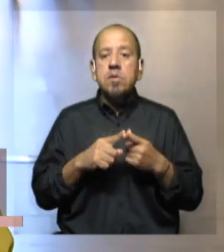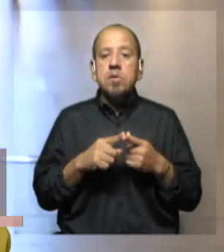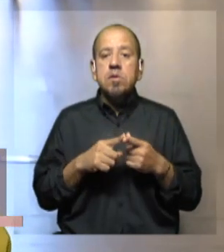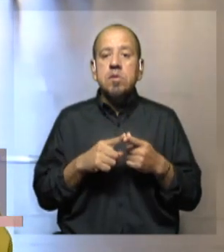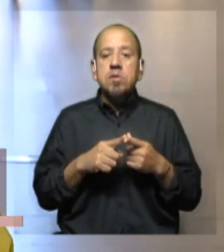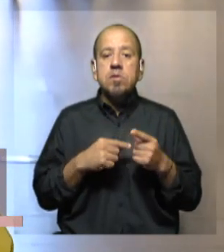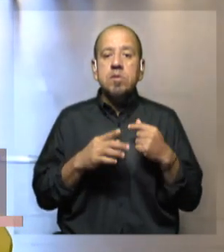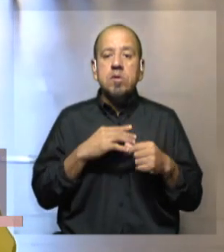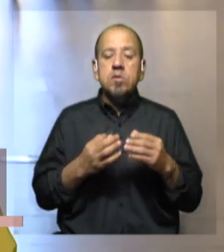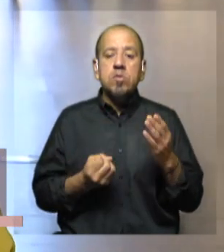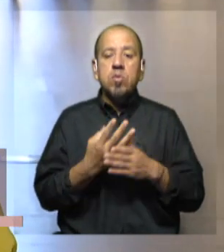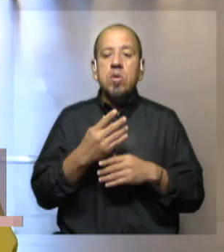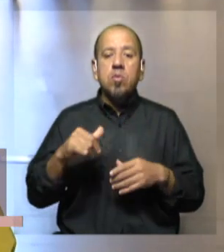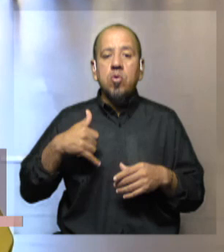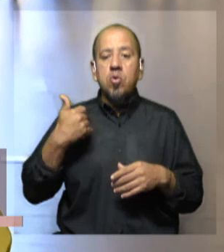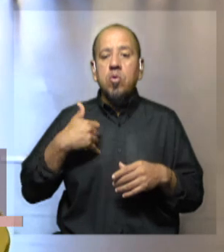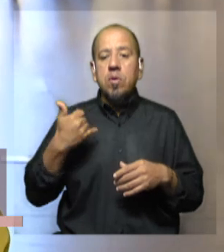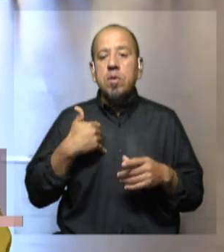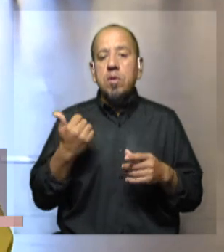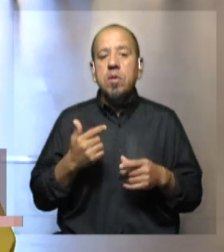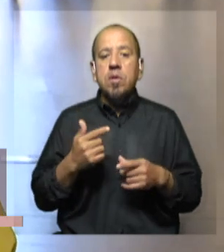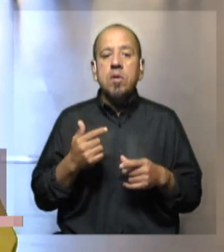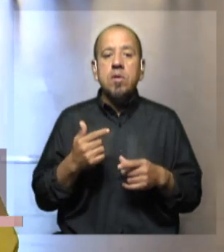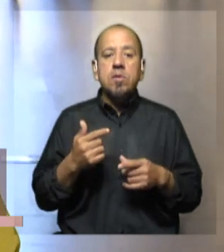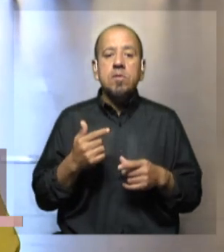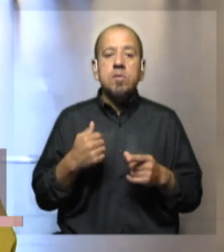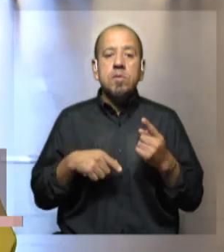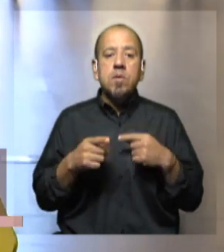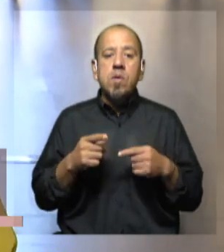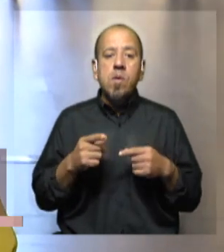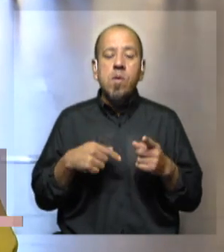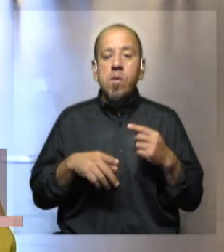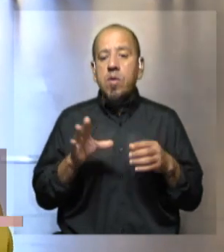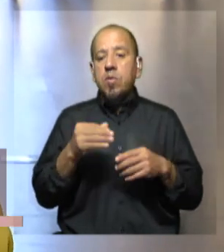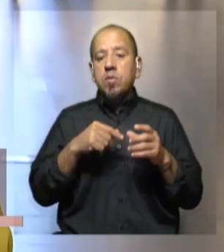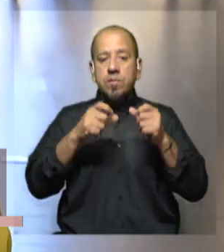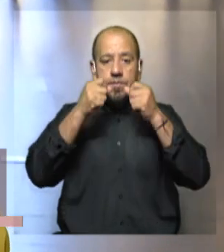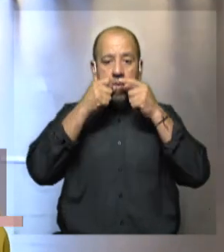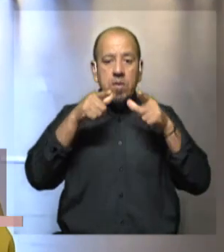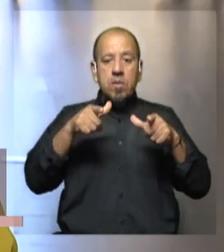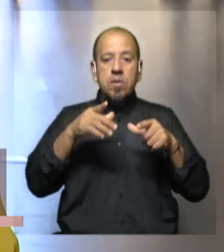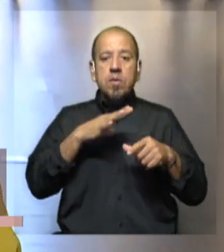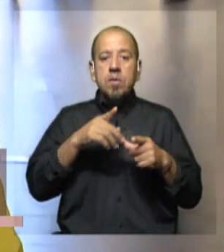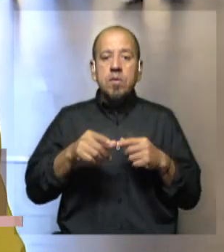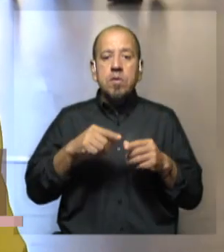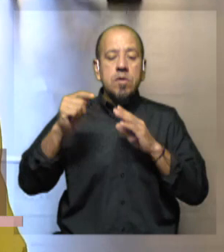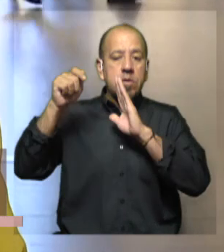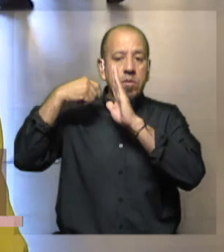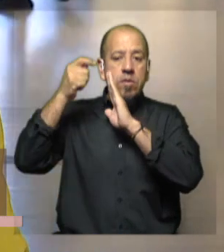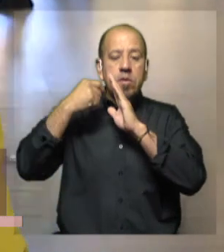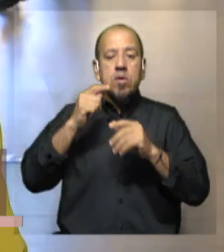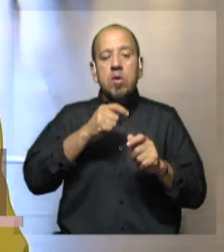hay artistas más nuevos, más jóvenes, más emergentes, de todos los lenguajes. O sea, vamos a ver video,